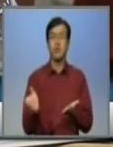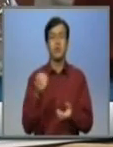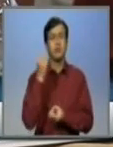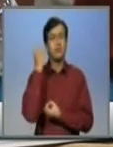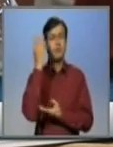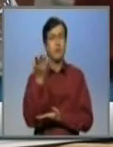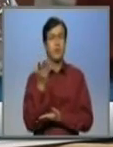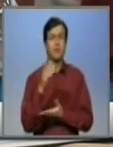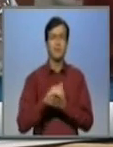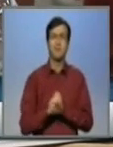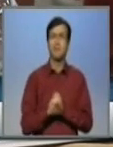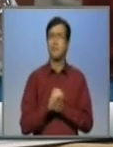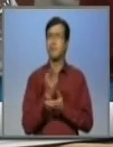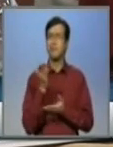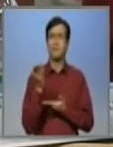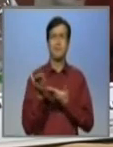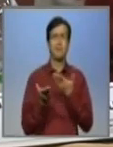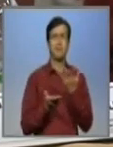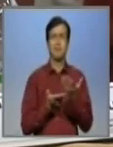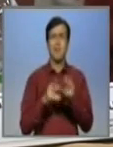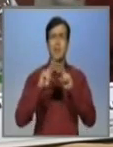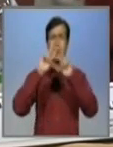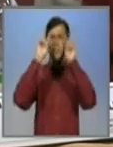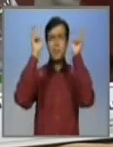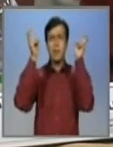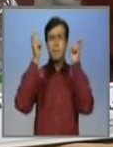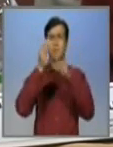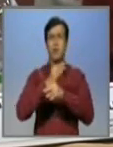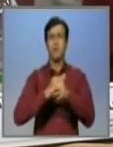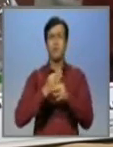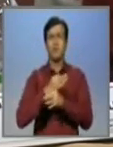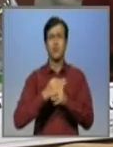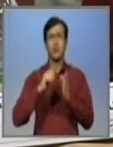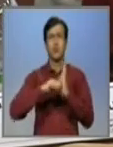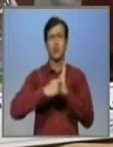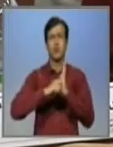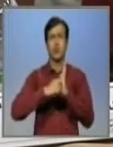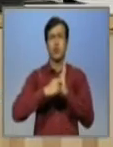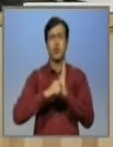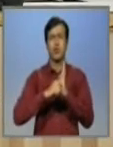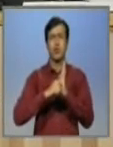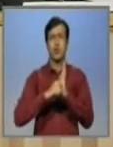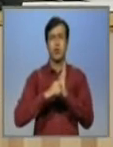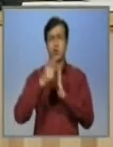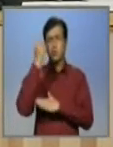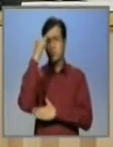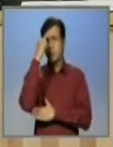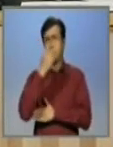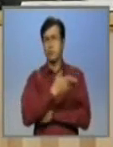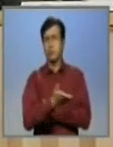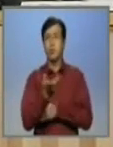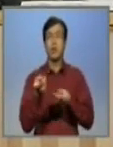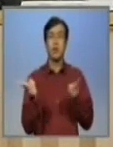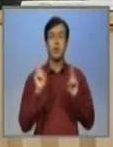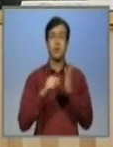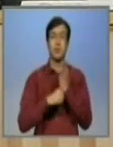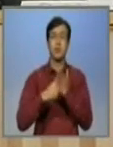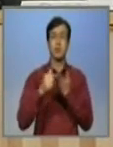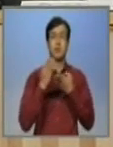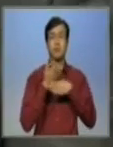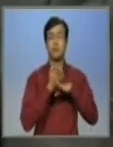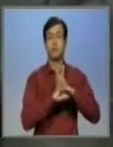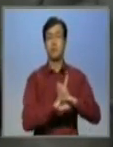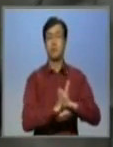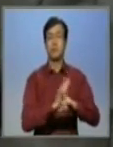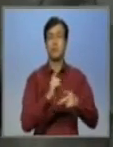de indeterminación en este tema de la función de la Contraloría General del Estado. Llegó también el ministro de Defensa y el ministro